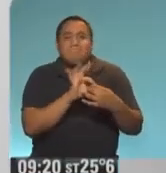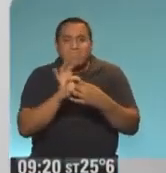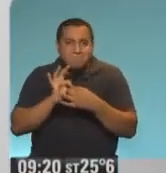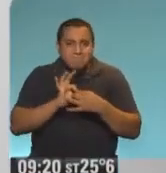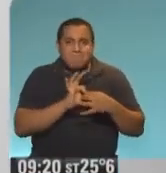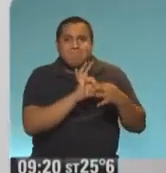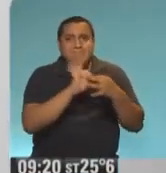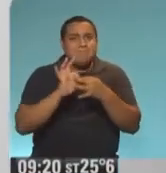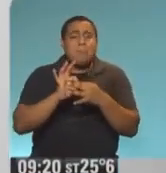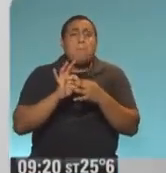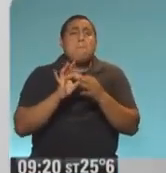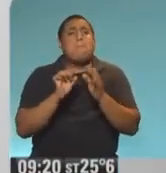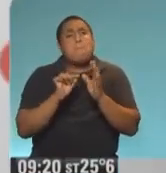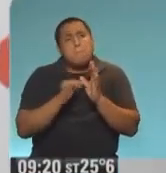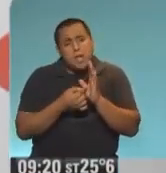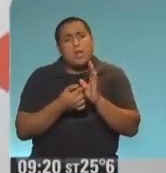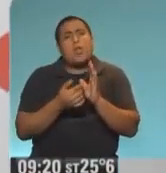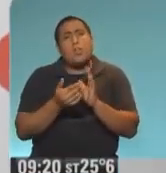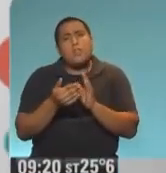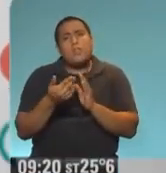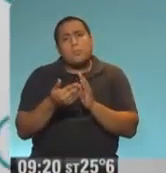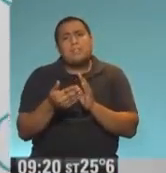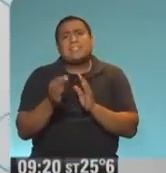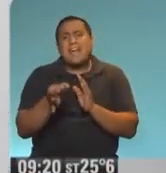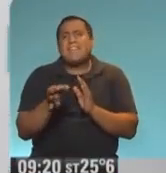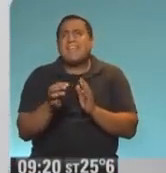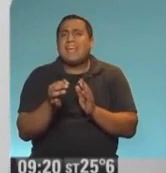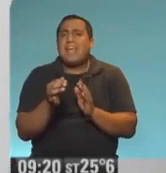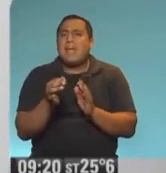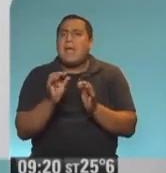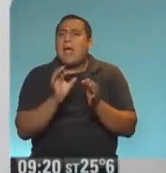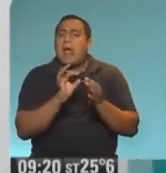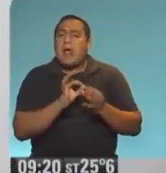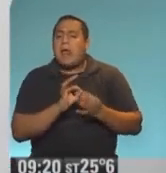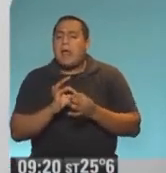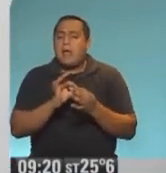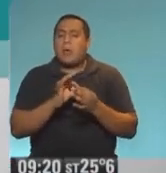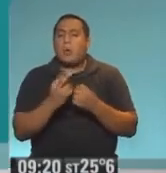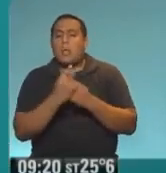parte de cosas que sabemos que están mal, como no tener estos